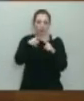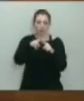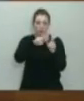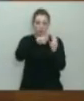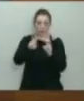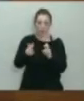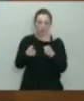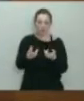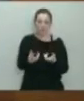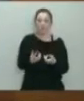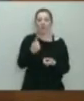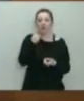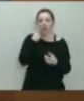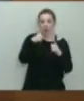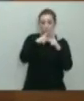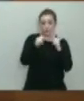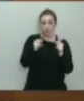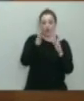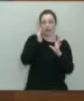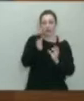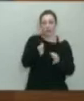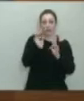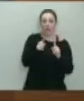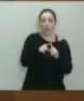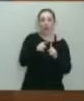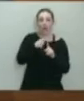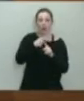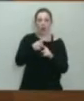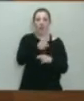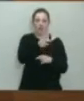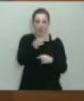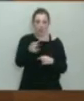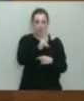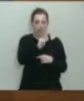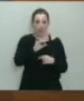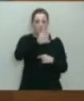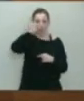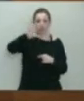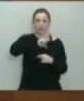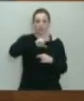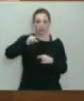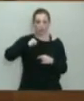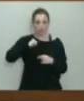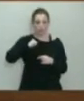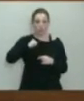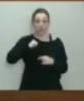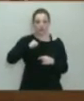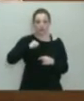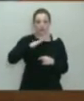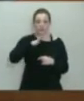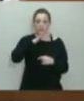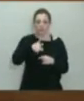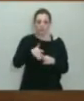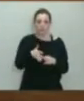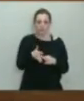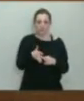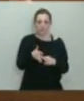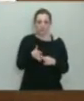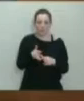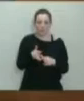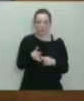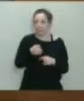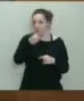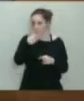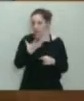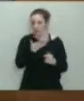Mire, Asturias es verdad que tiene un nivel de deuda en el conjunto de las comunidades autónomas en la cual está posicionado relativamente